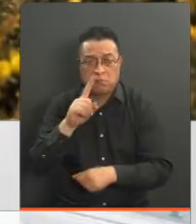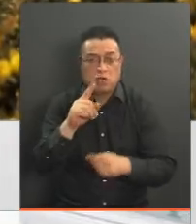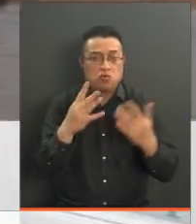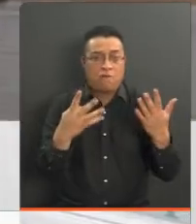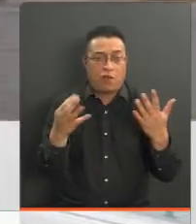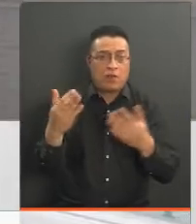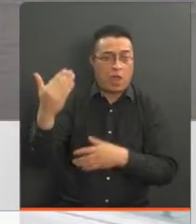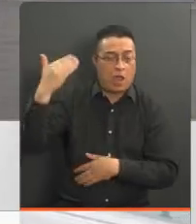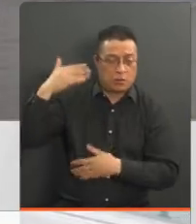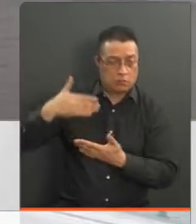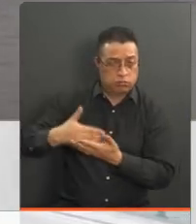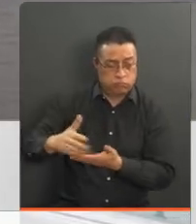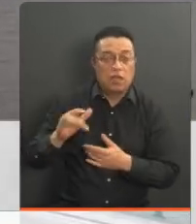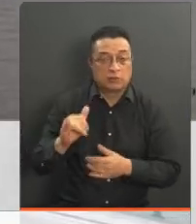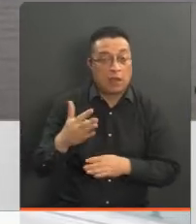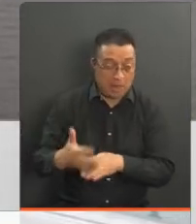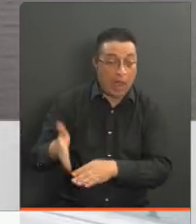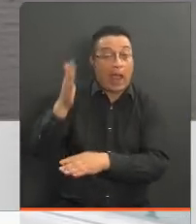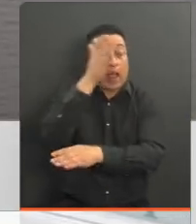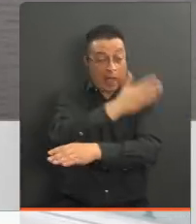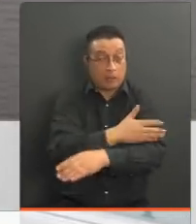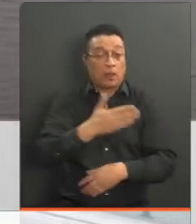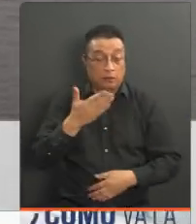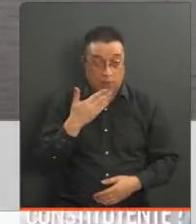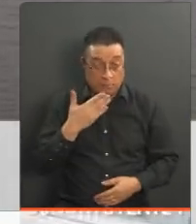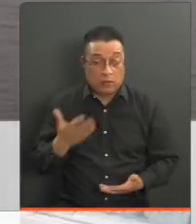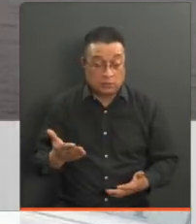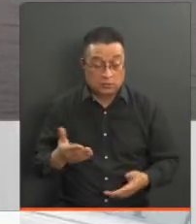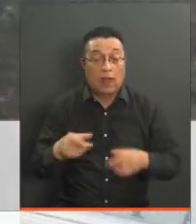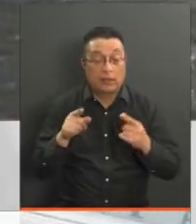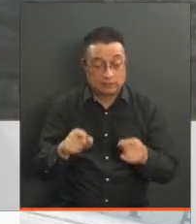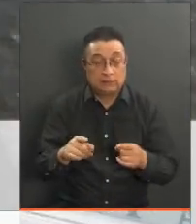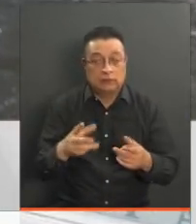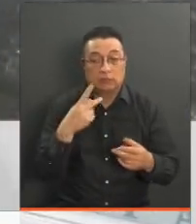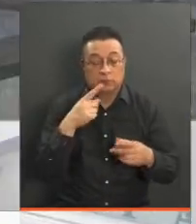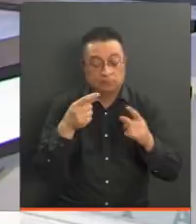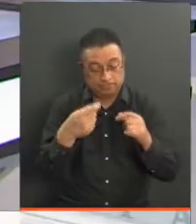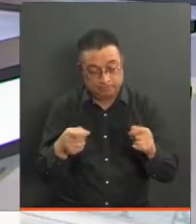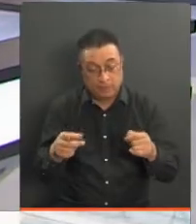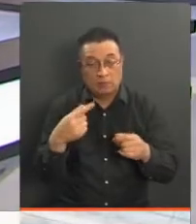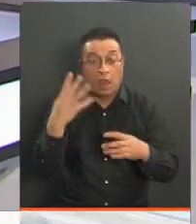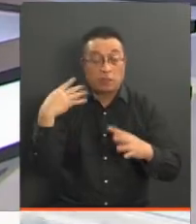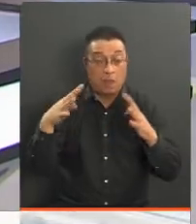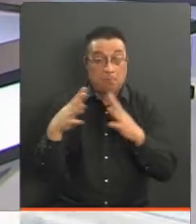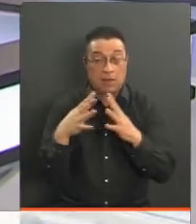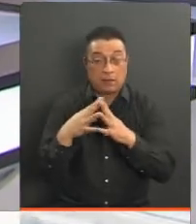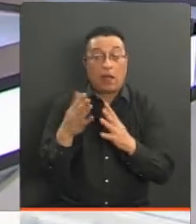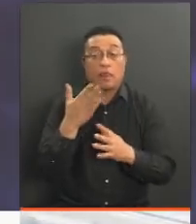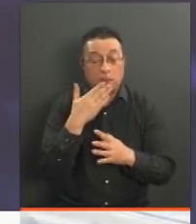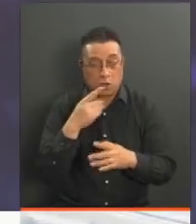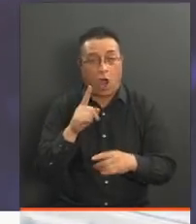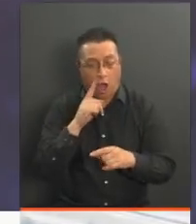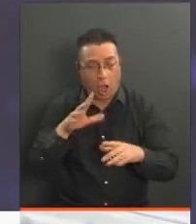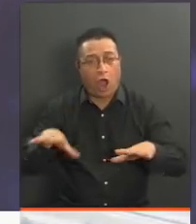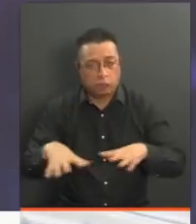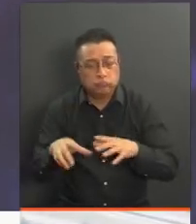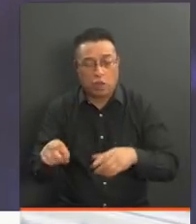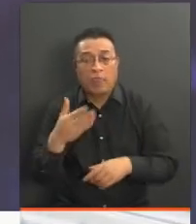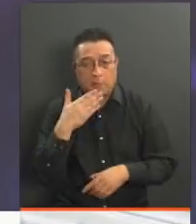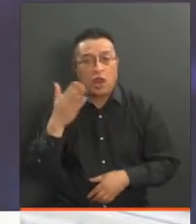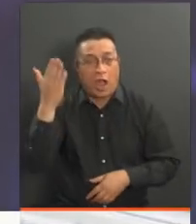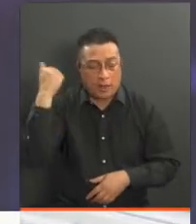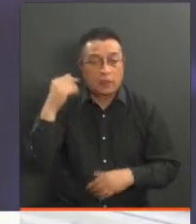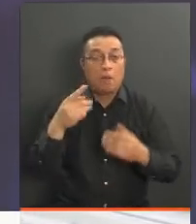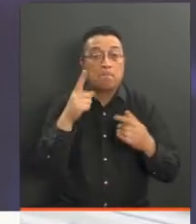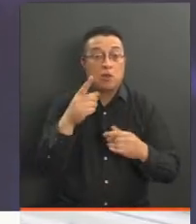Exacto, incluso desde antes, ¿ah? Revisando uno incluso poder en régimen militar, esfuerzos en tal sentido. En el 92